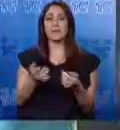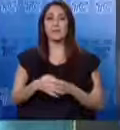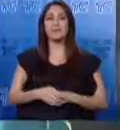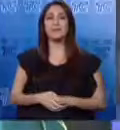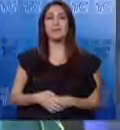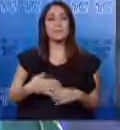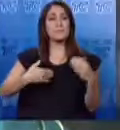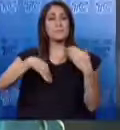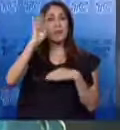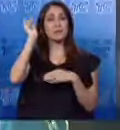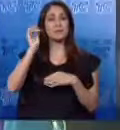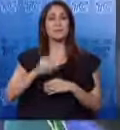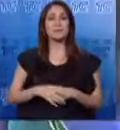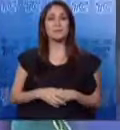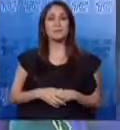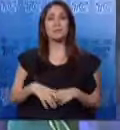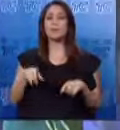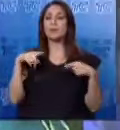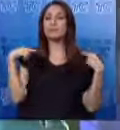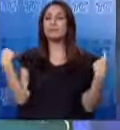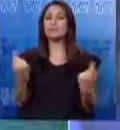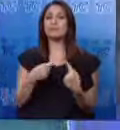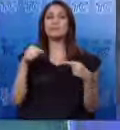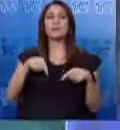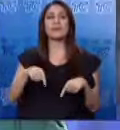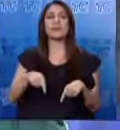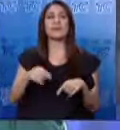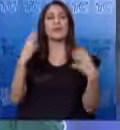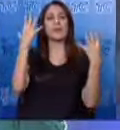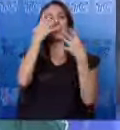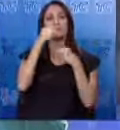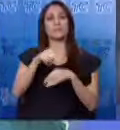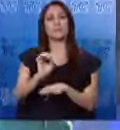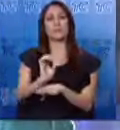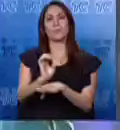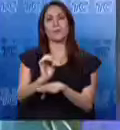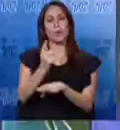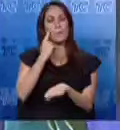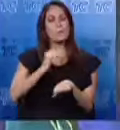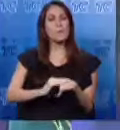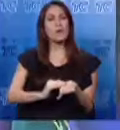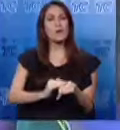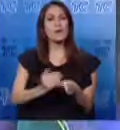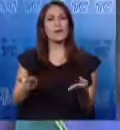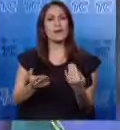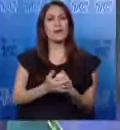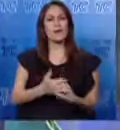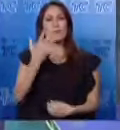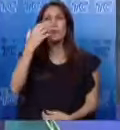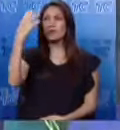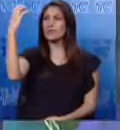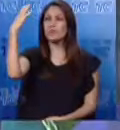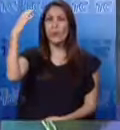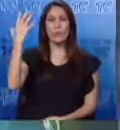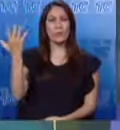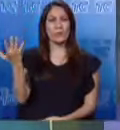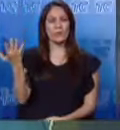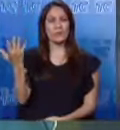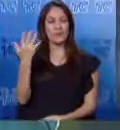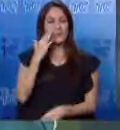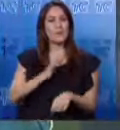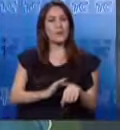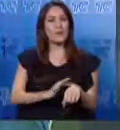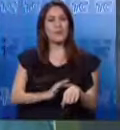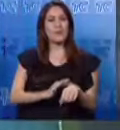la mayoría de los habitantes de esta tierra hermosa, morena curtida por el sol, un